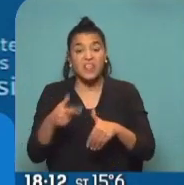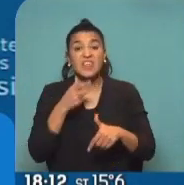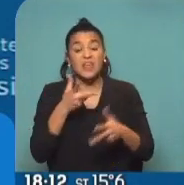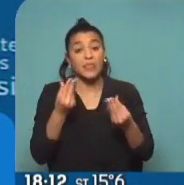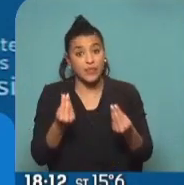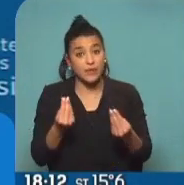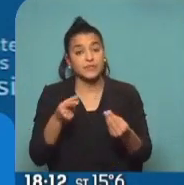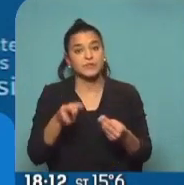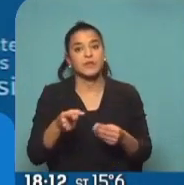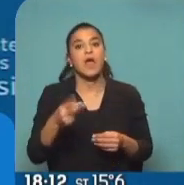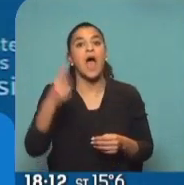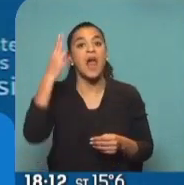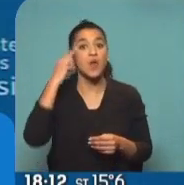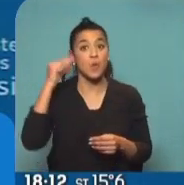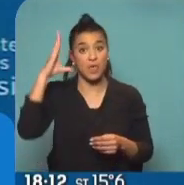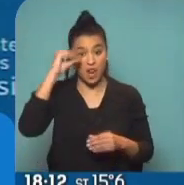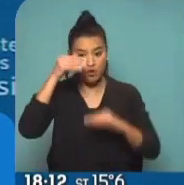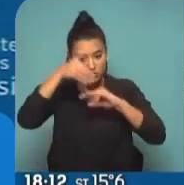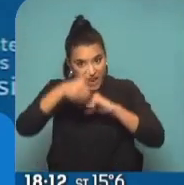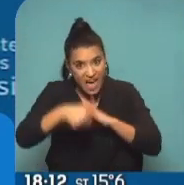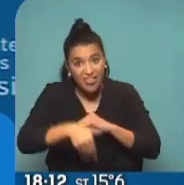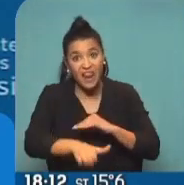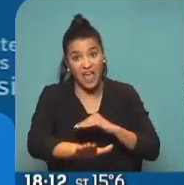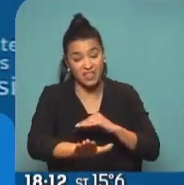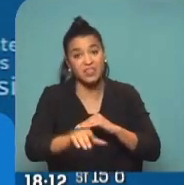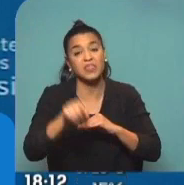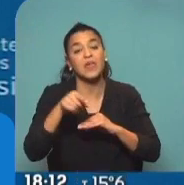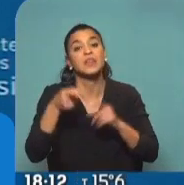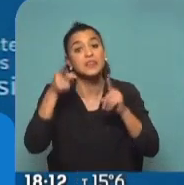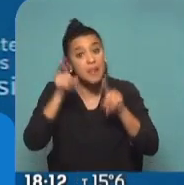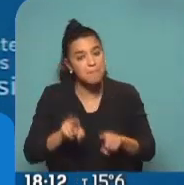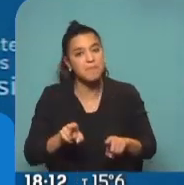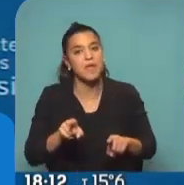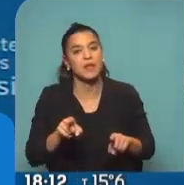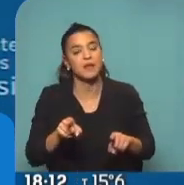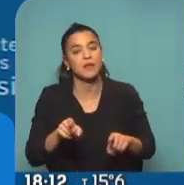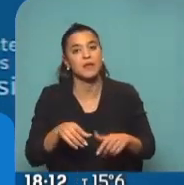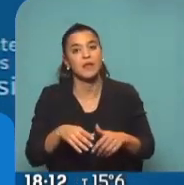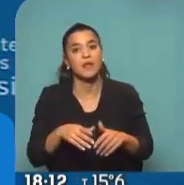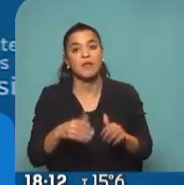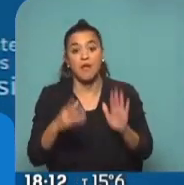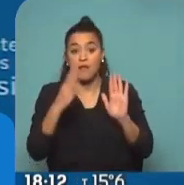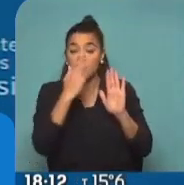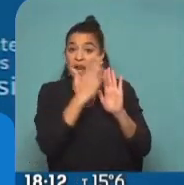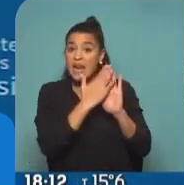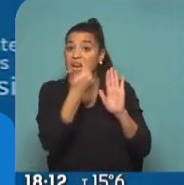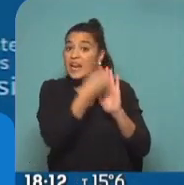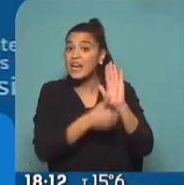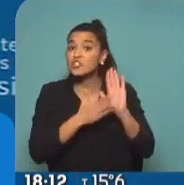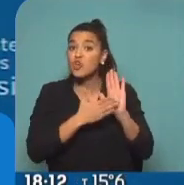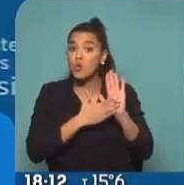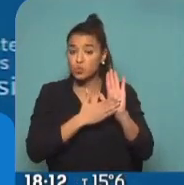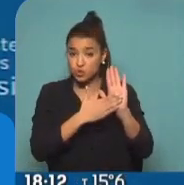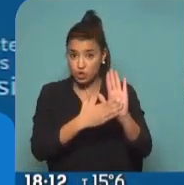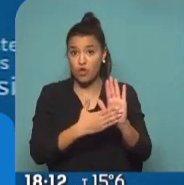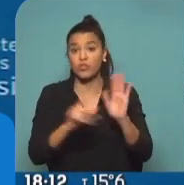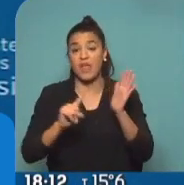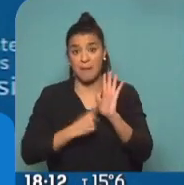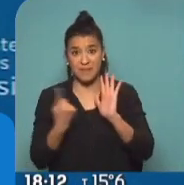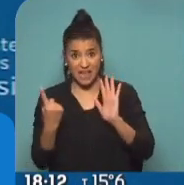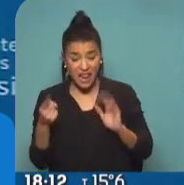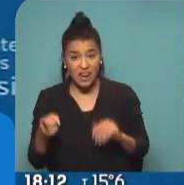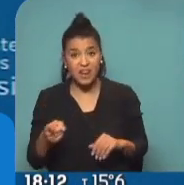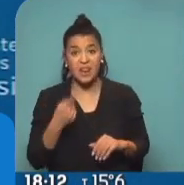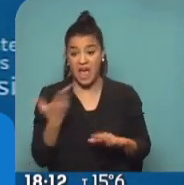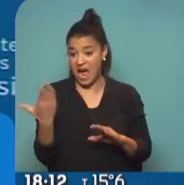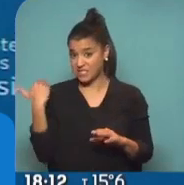de las 21 horas y también de acuerdo a la resolución del juzgado número 1 de la Capital Federal